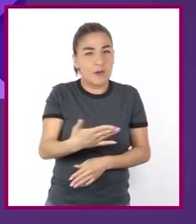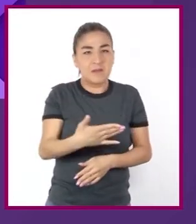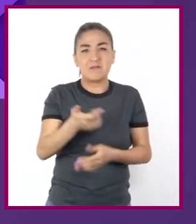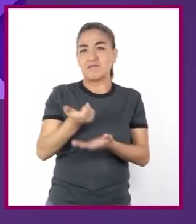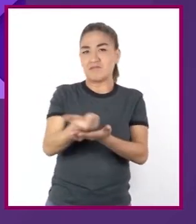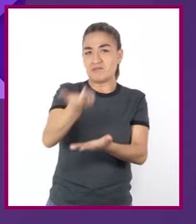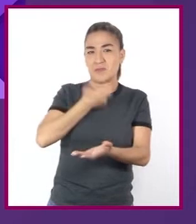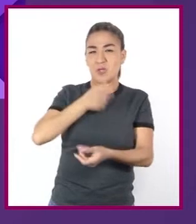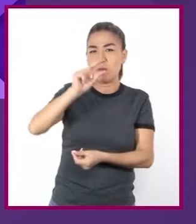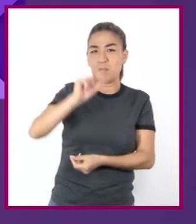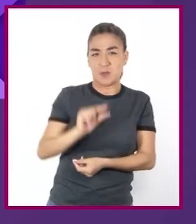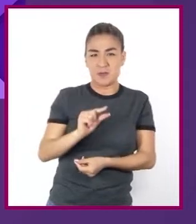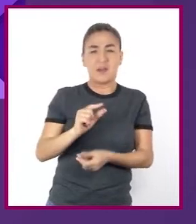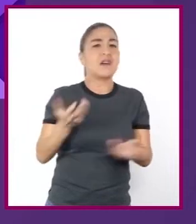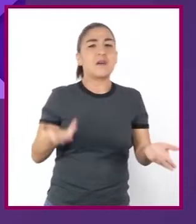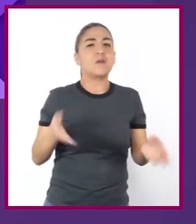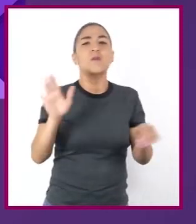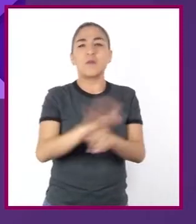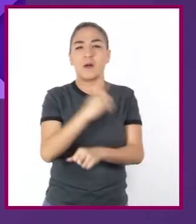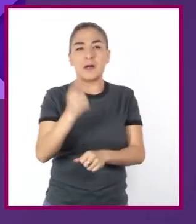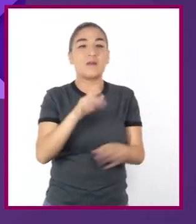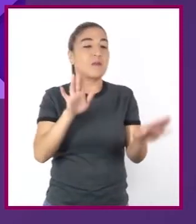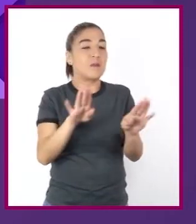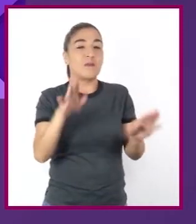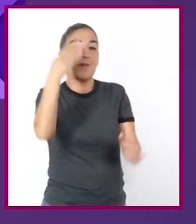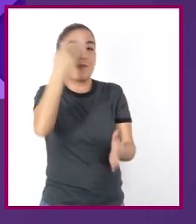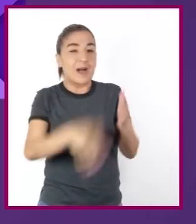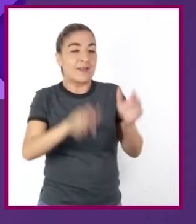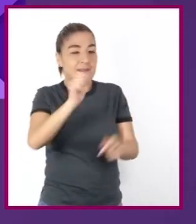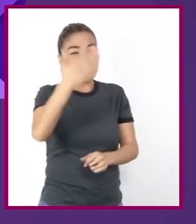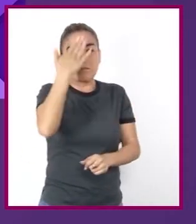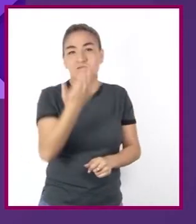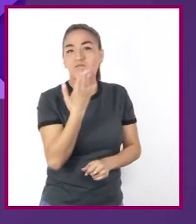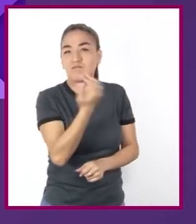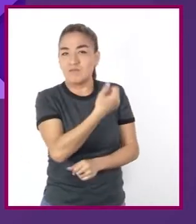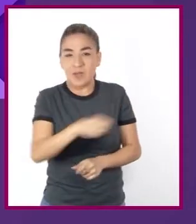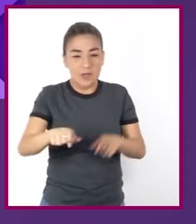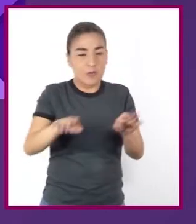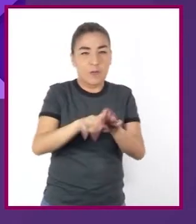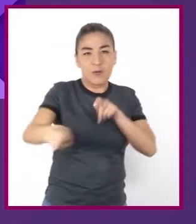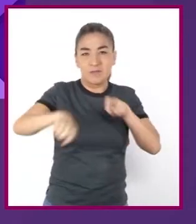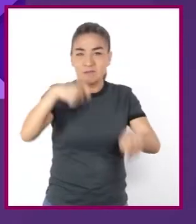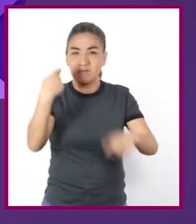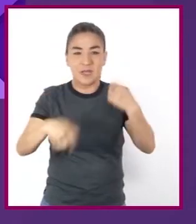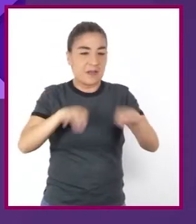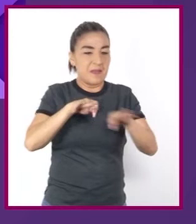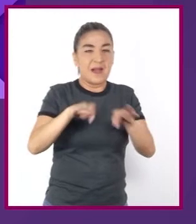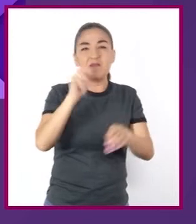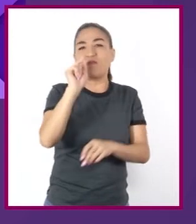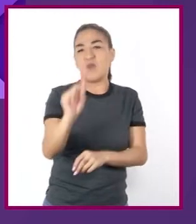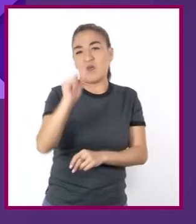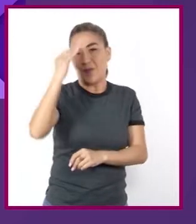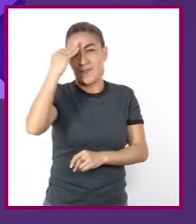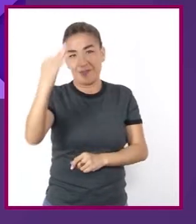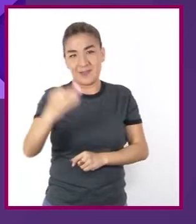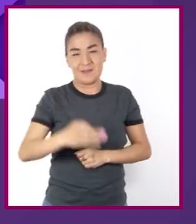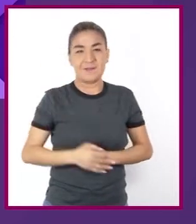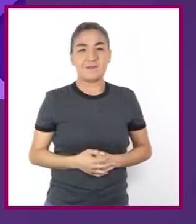El argumento es que carecen de habilidad debido al corto tiempo que tienen laborando.